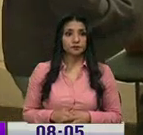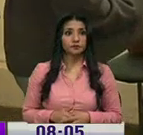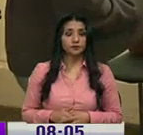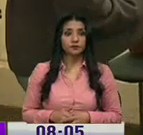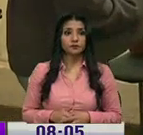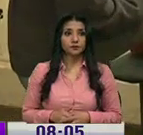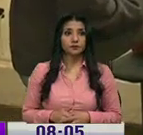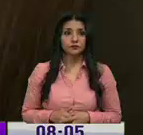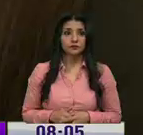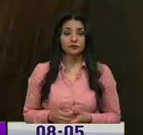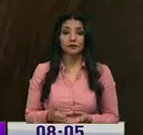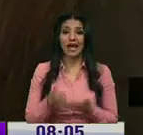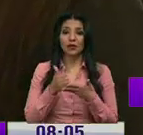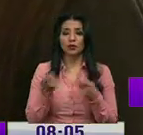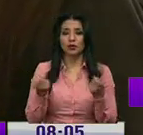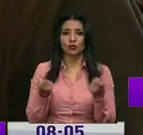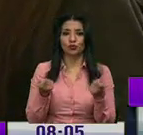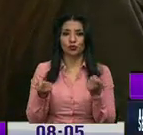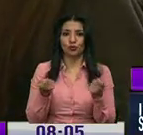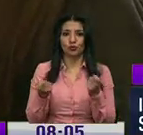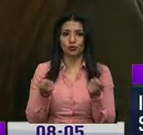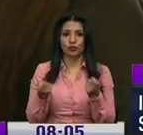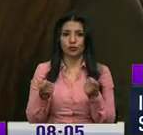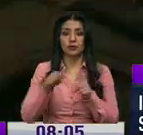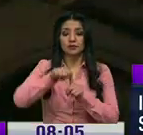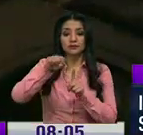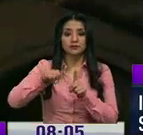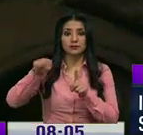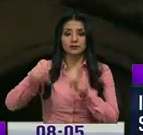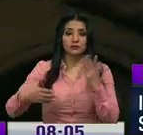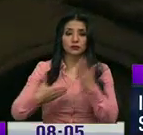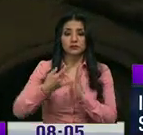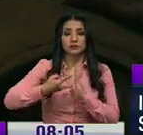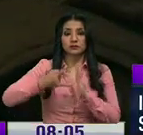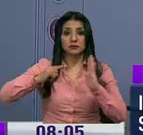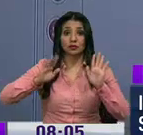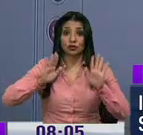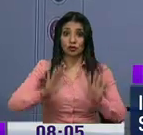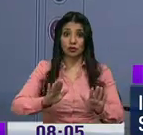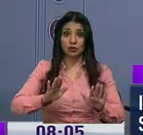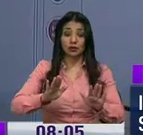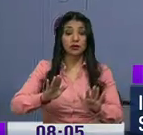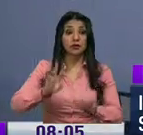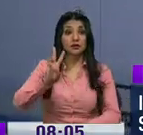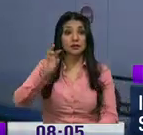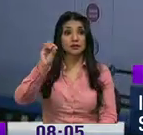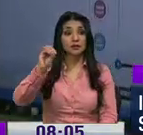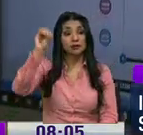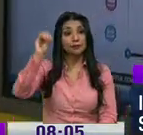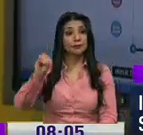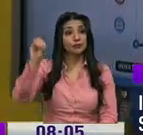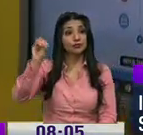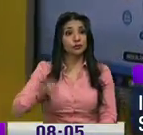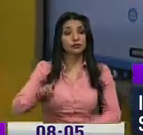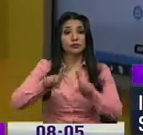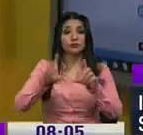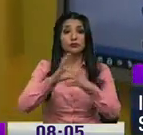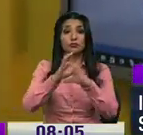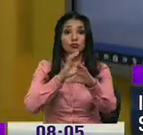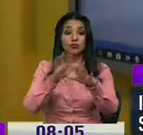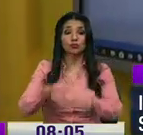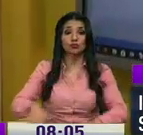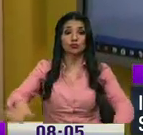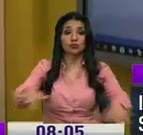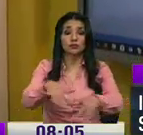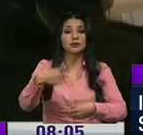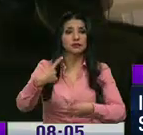a la explotación. Así se denomina el sistema tecnológico que se ha implementado en más del 60% de las unidades de transporte